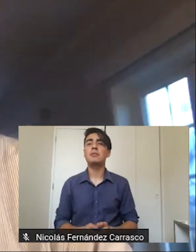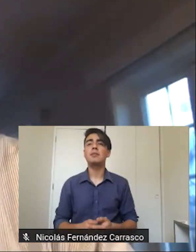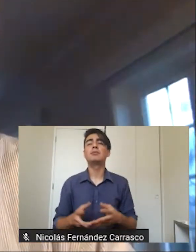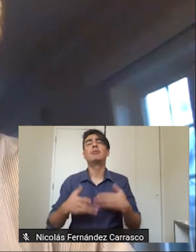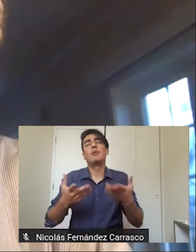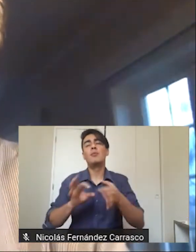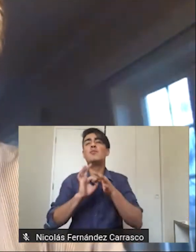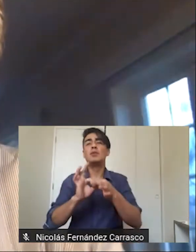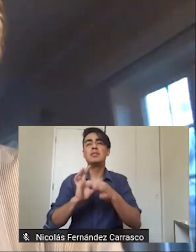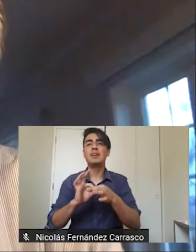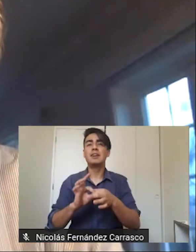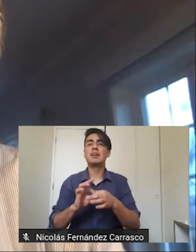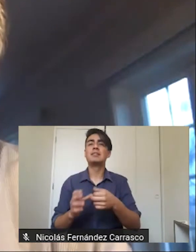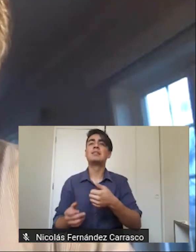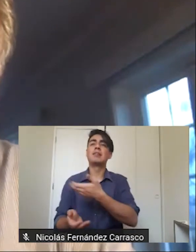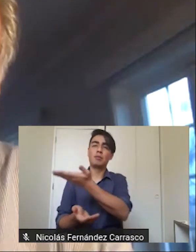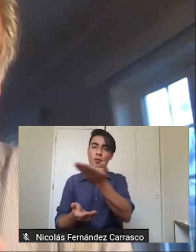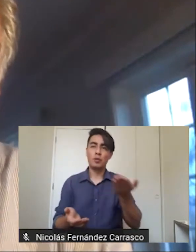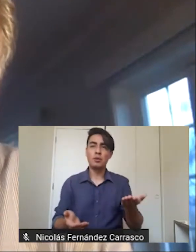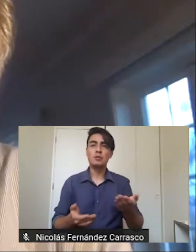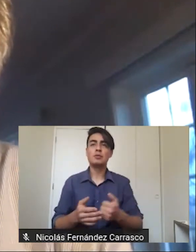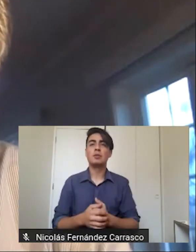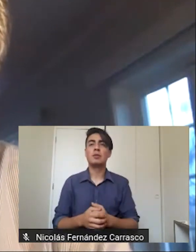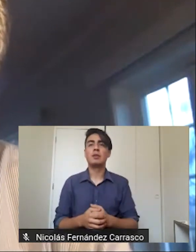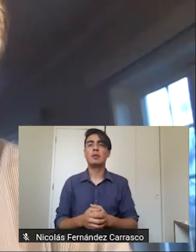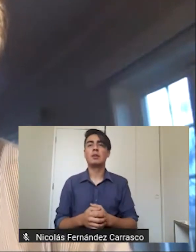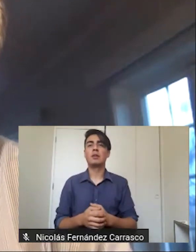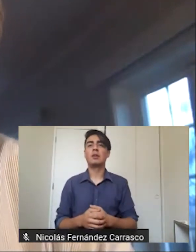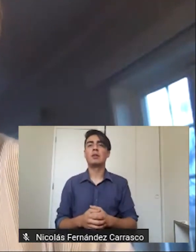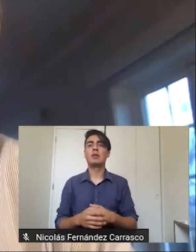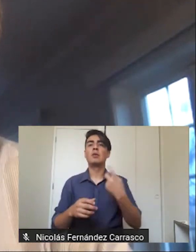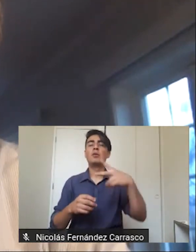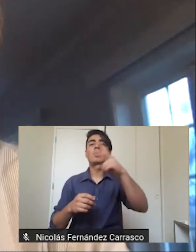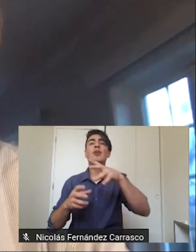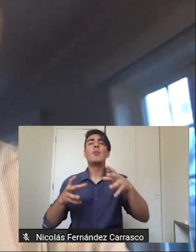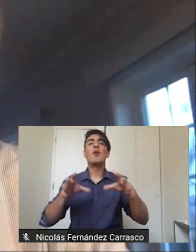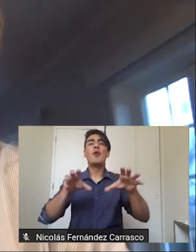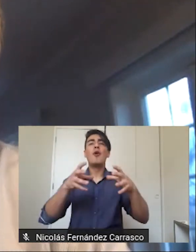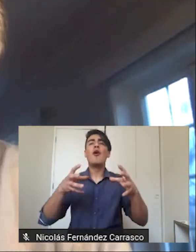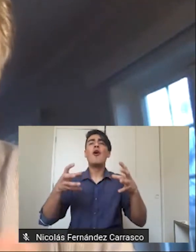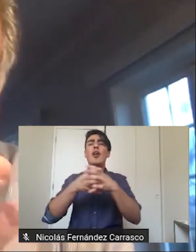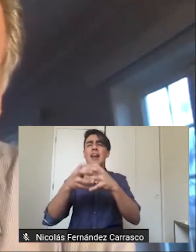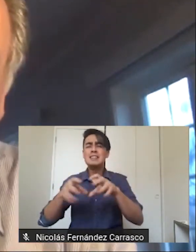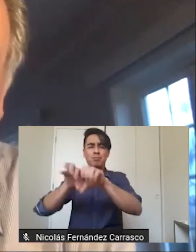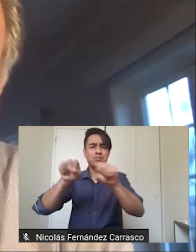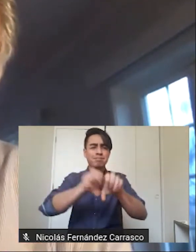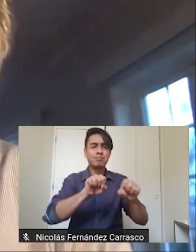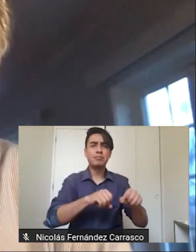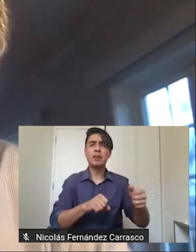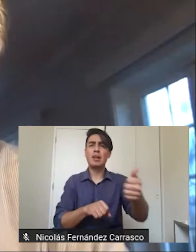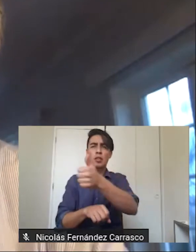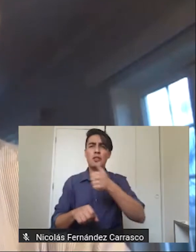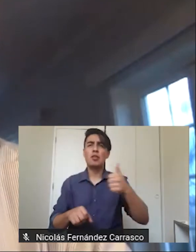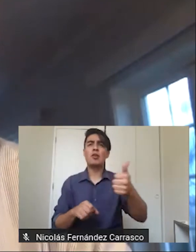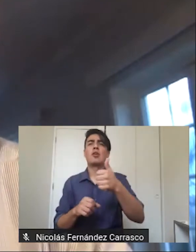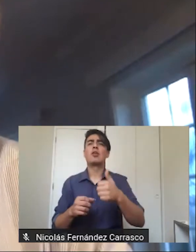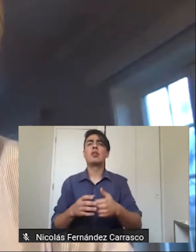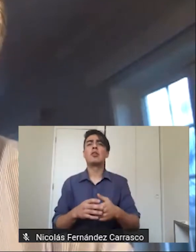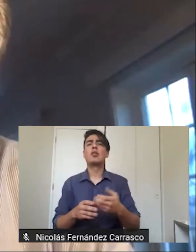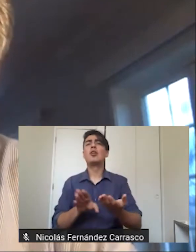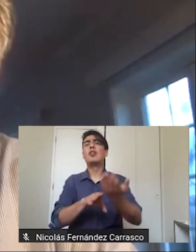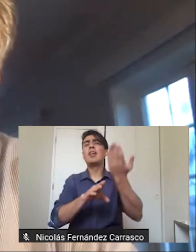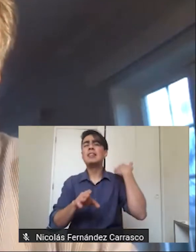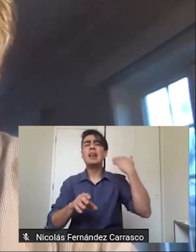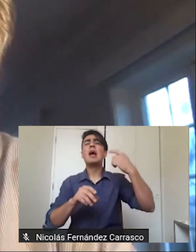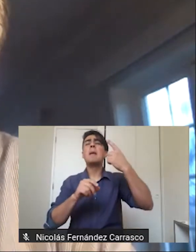Muchísimas gracias a ustedes, todos ustedes que están organizando esto, quienes están detrás de toda la logística